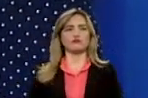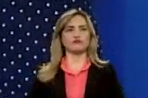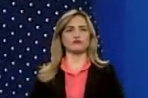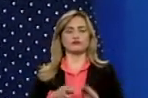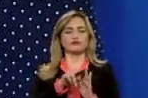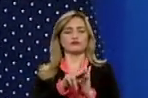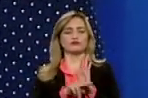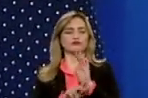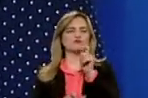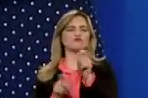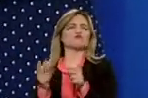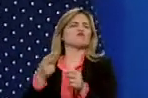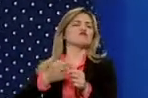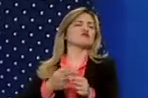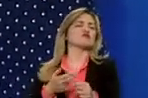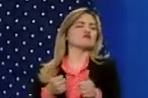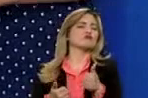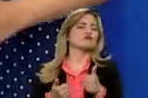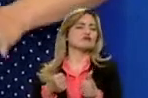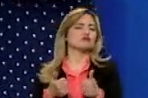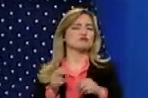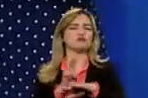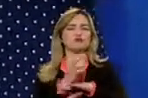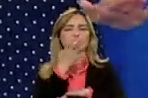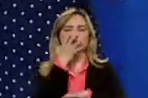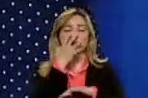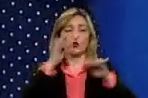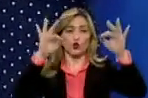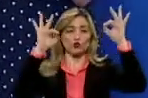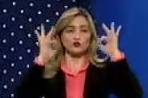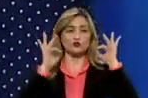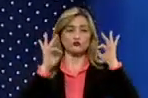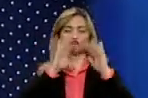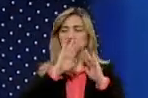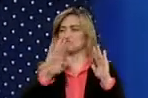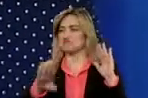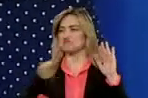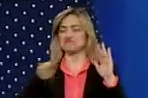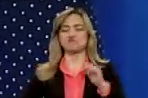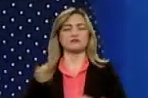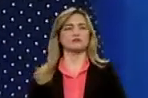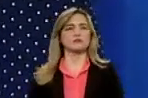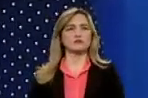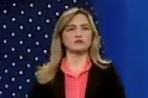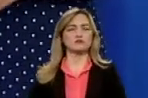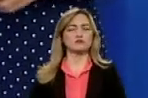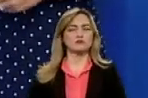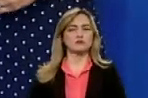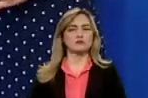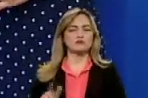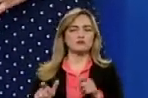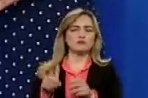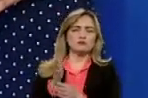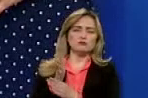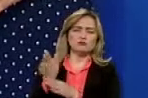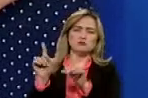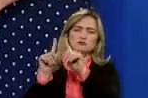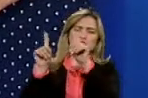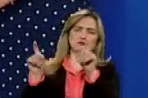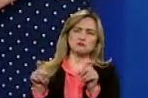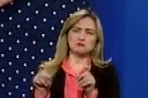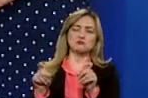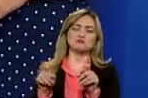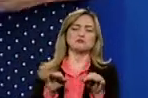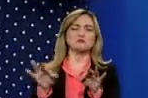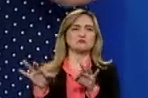deben seguir los usuarios es el uso de la mascarilla en todo momento. Por ello, nosotros consultamos con algunos especialistas, quienes